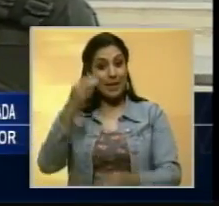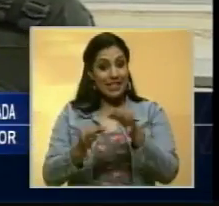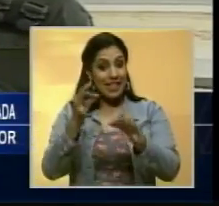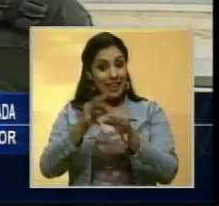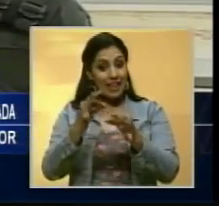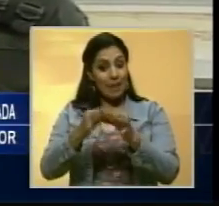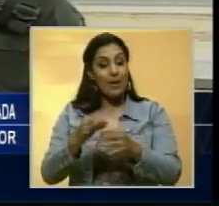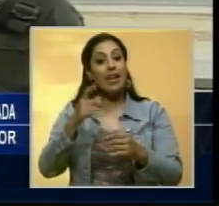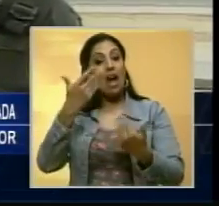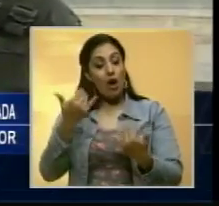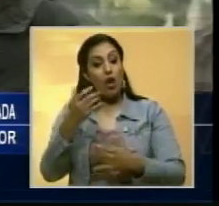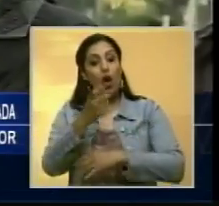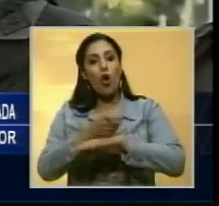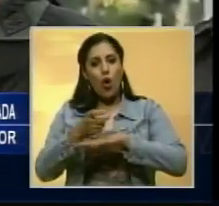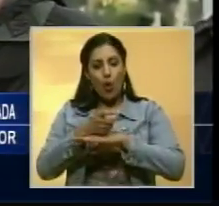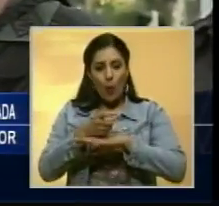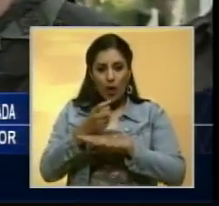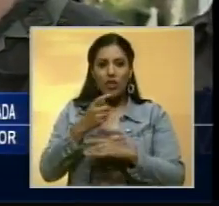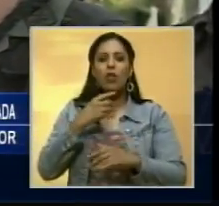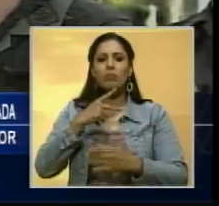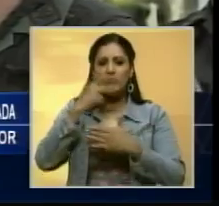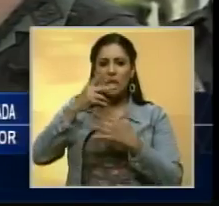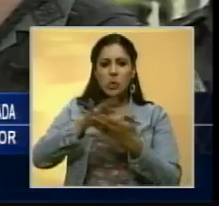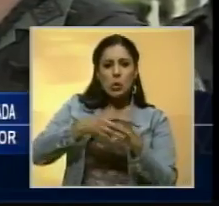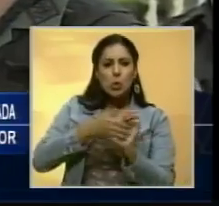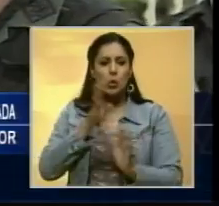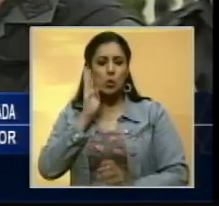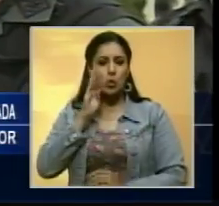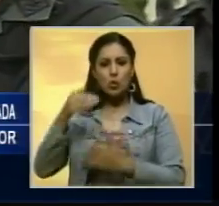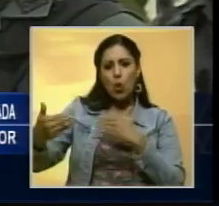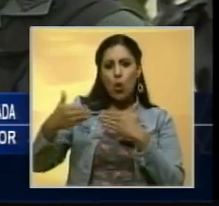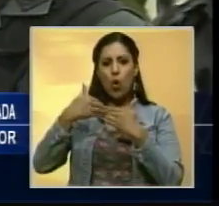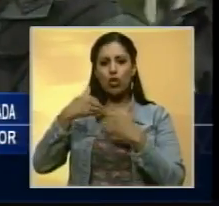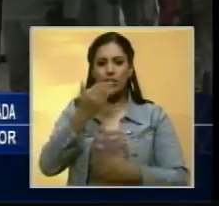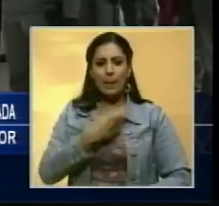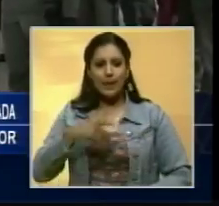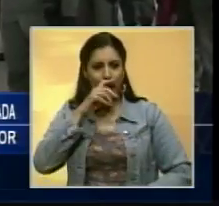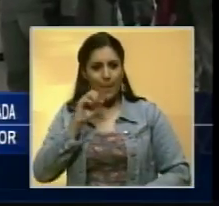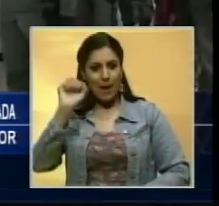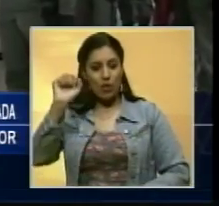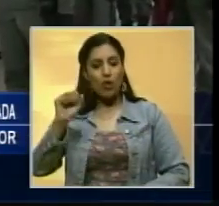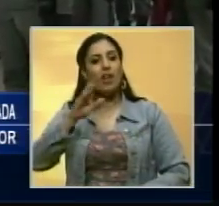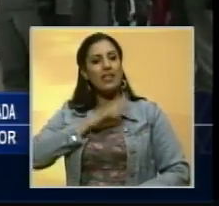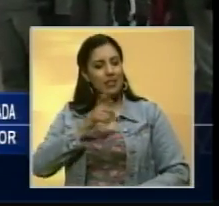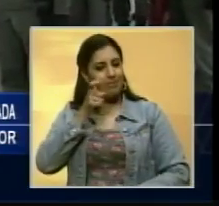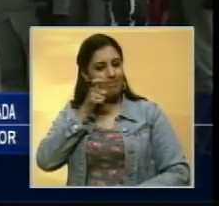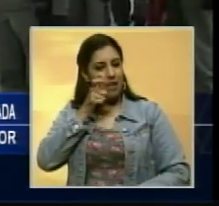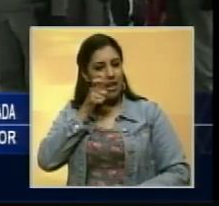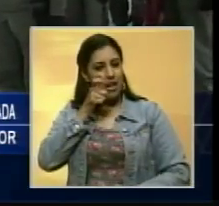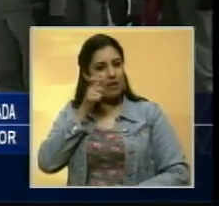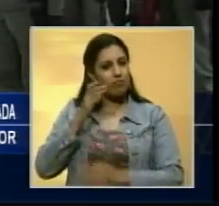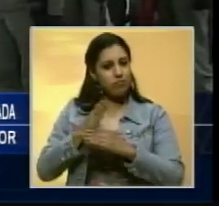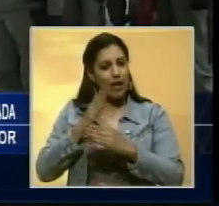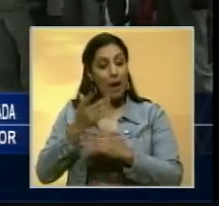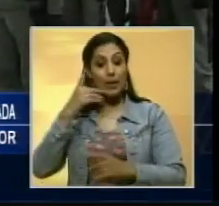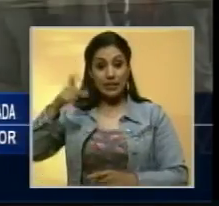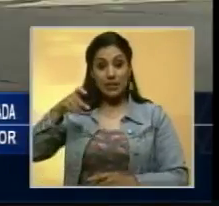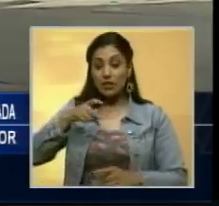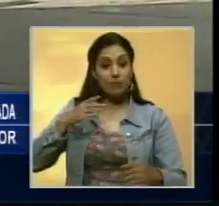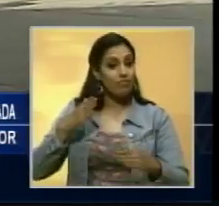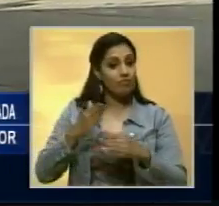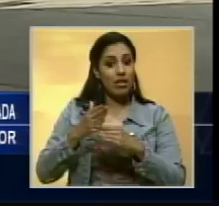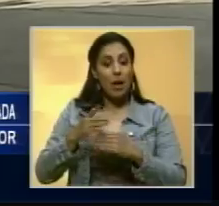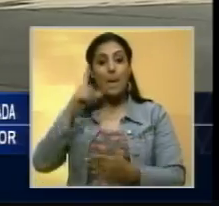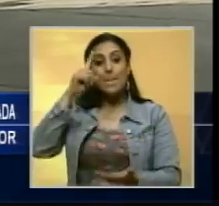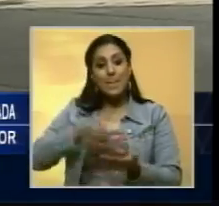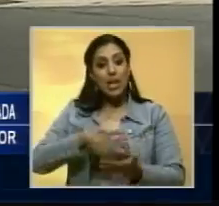septiembre y que el oficialismo ha dicho se trata de un plan de conspiración en contra del Ejecutivo Nacional, será vigilado y neutralizado de ser necesario por